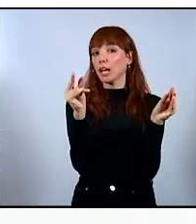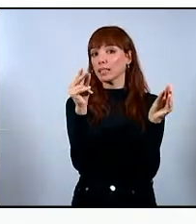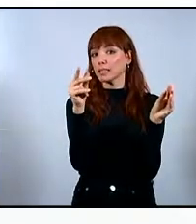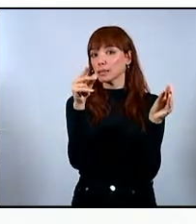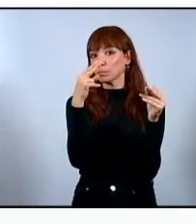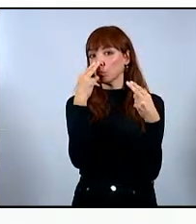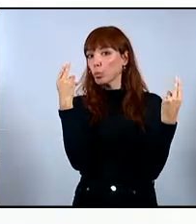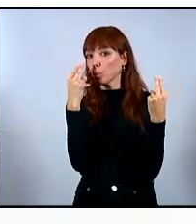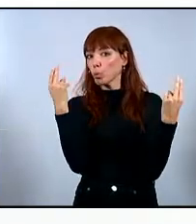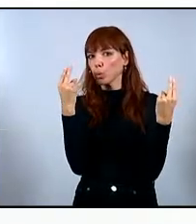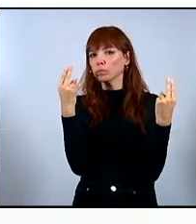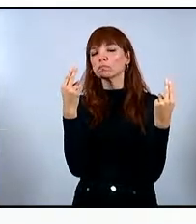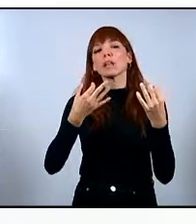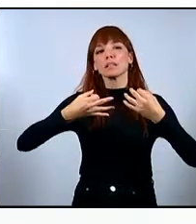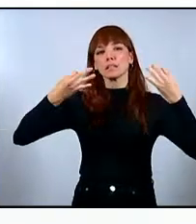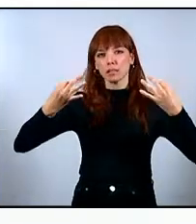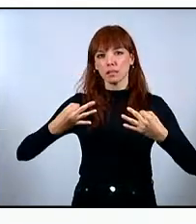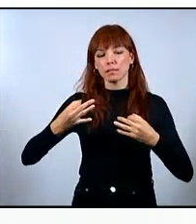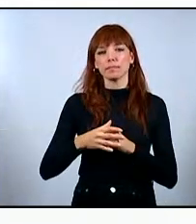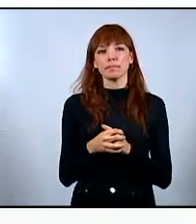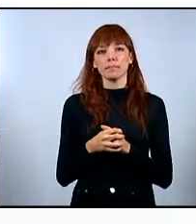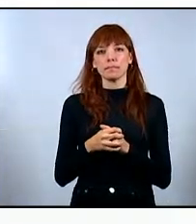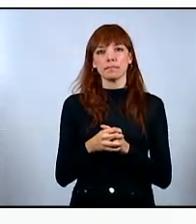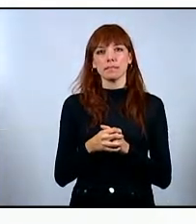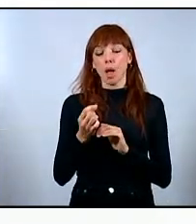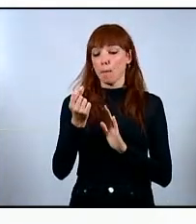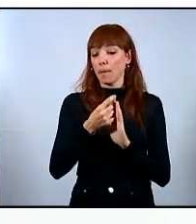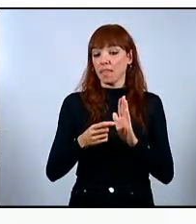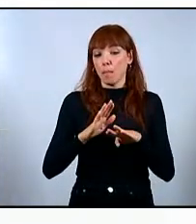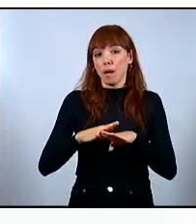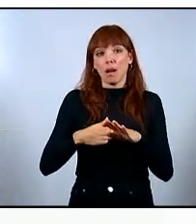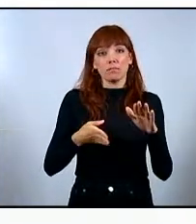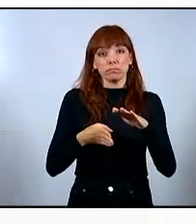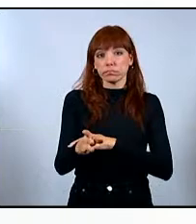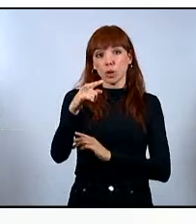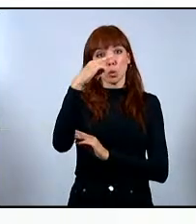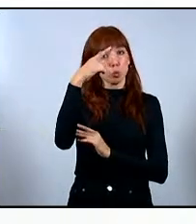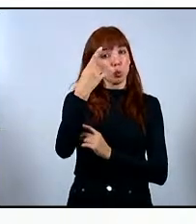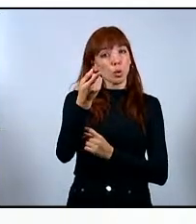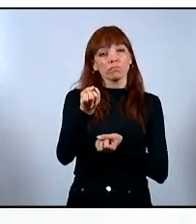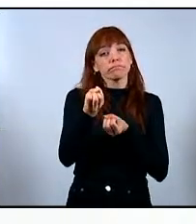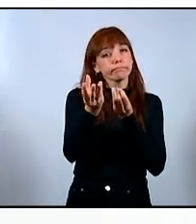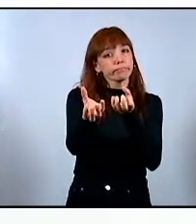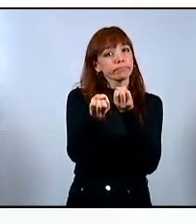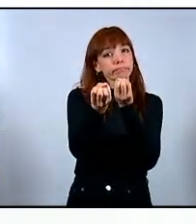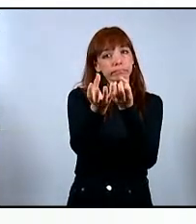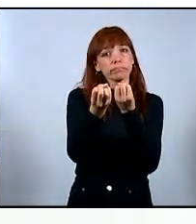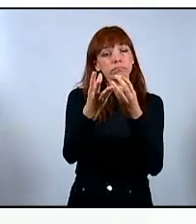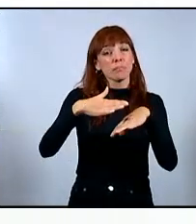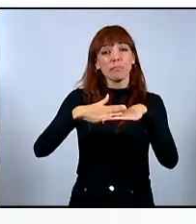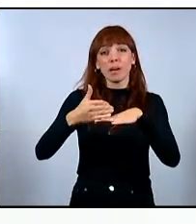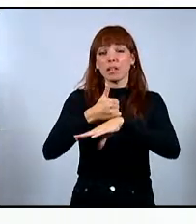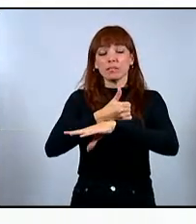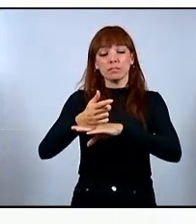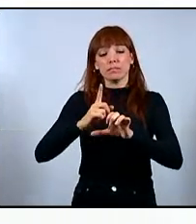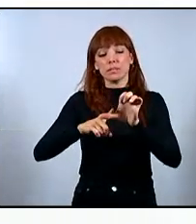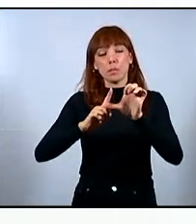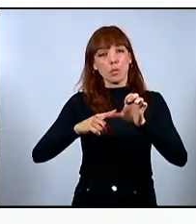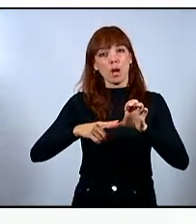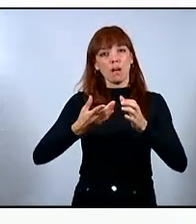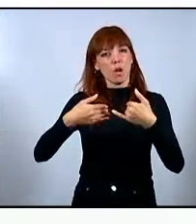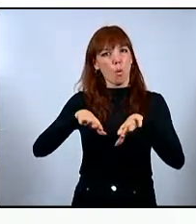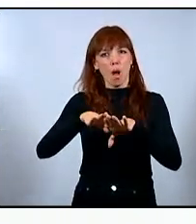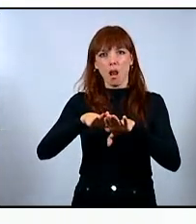medidas que son una puerta de acceso a la cultura y a la información para los extremeños en igualdad de condiciones,